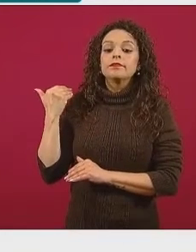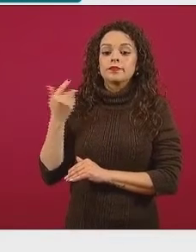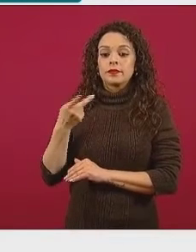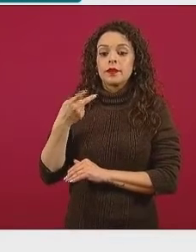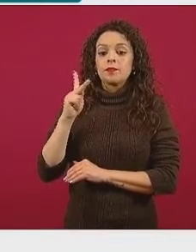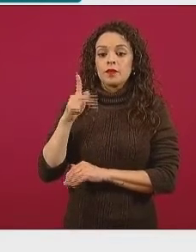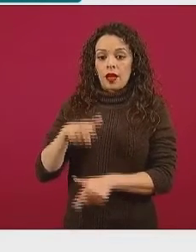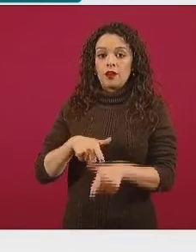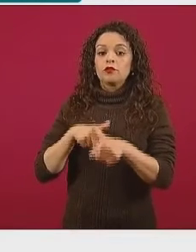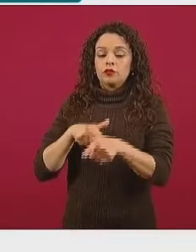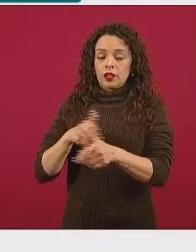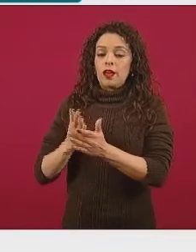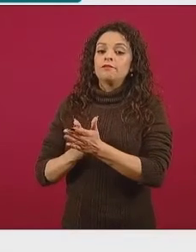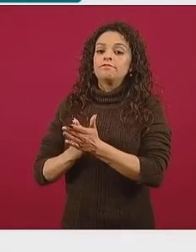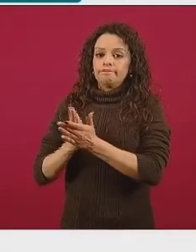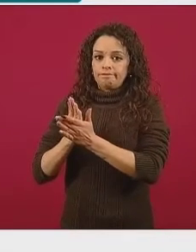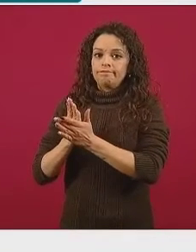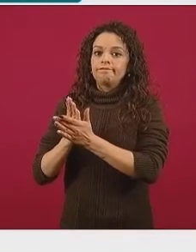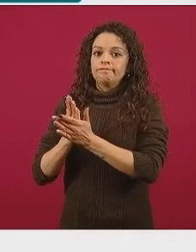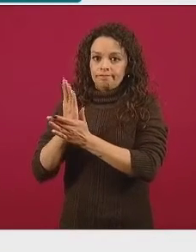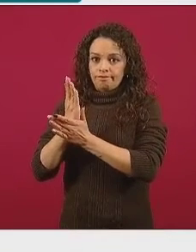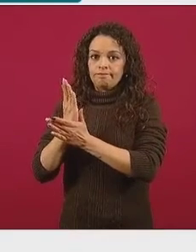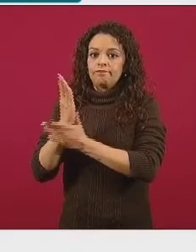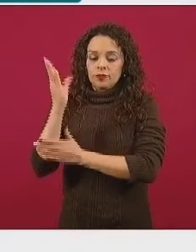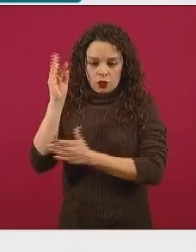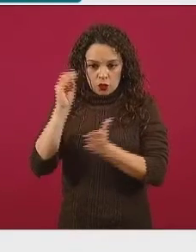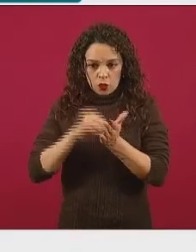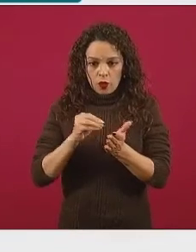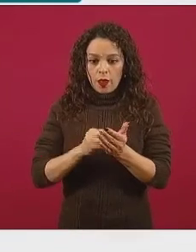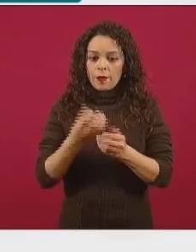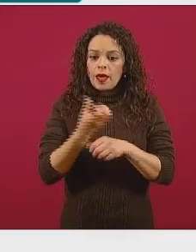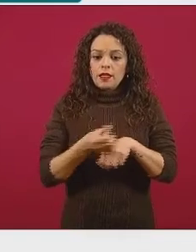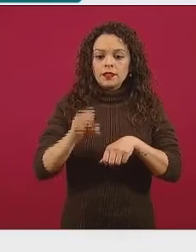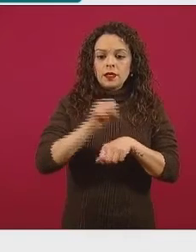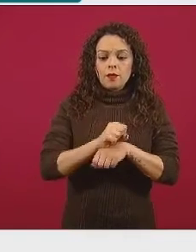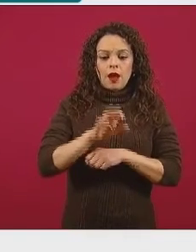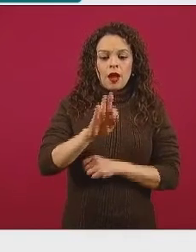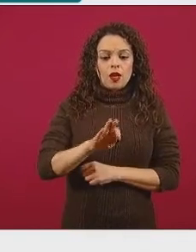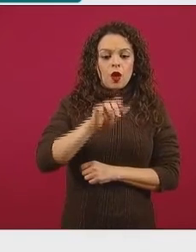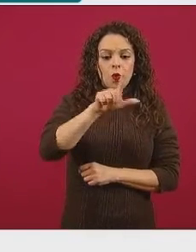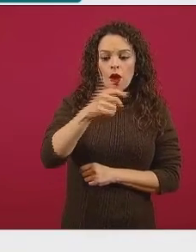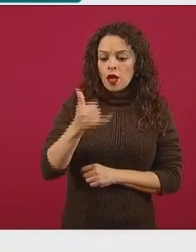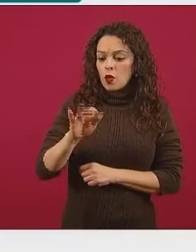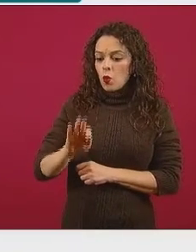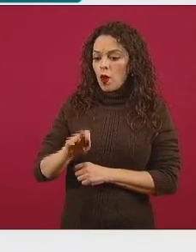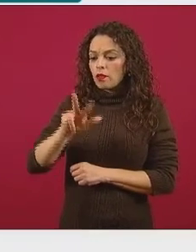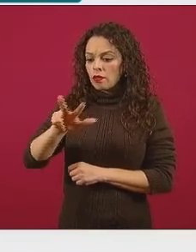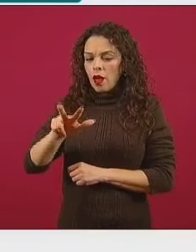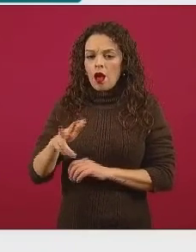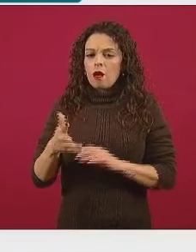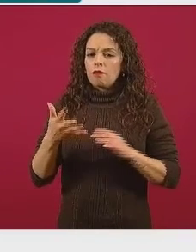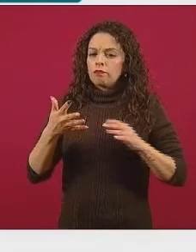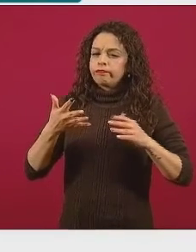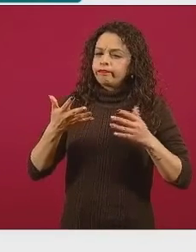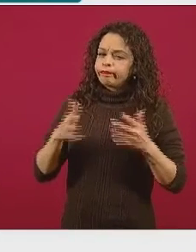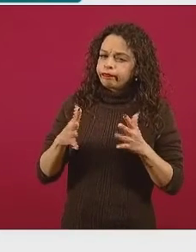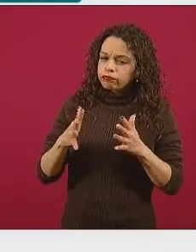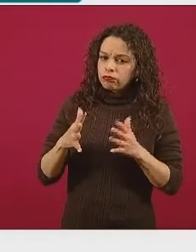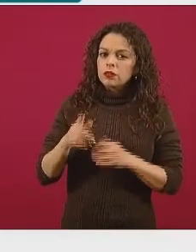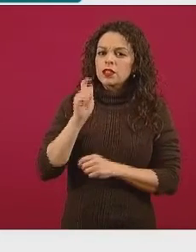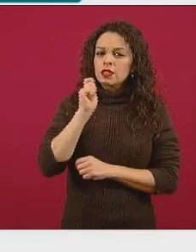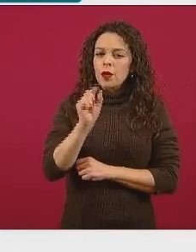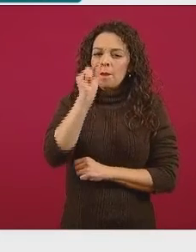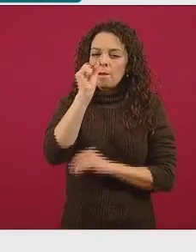ascendente. Para el cambio entre la semana 47 y la 48, cerramos casi la semana con un incremento